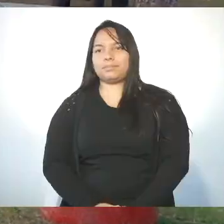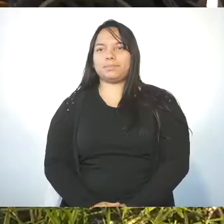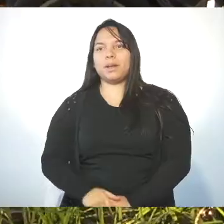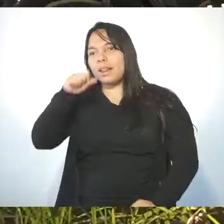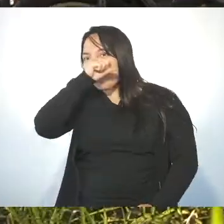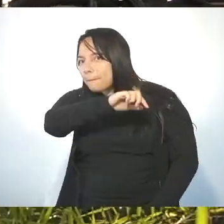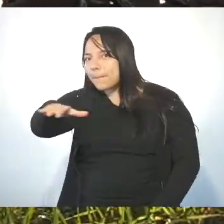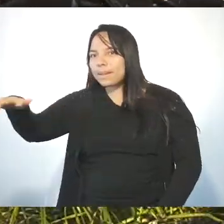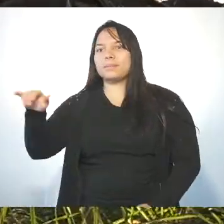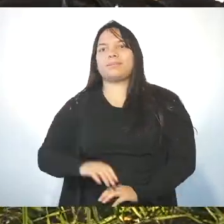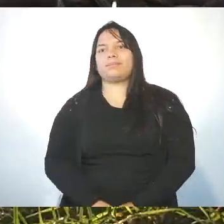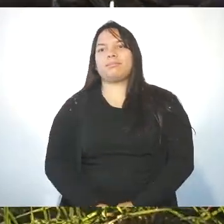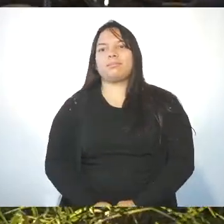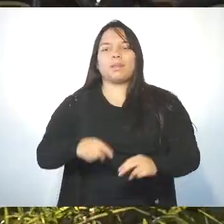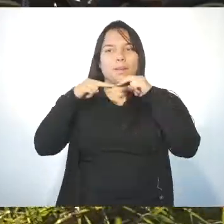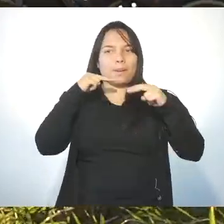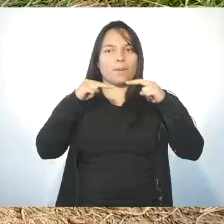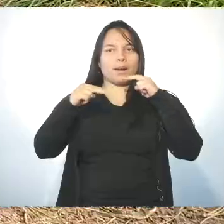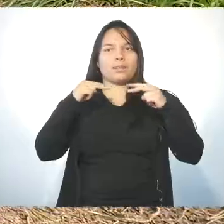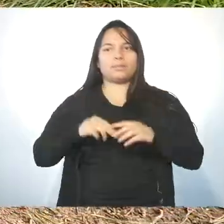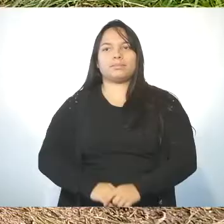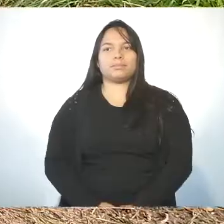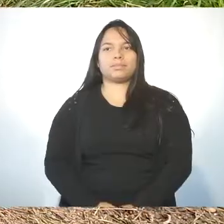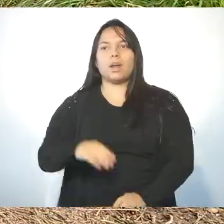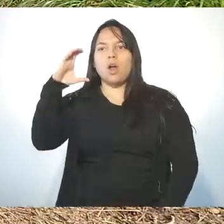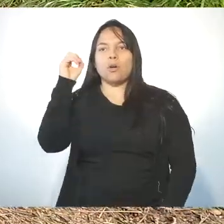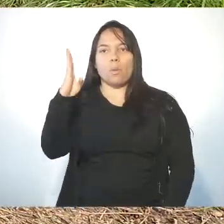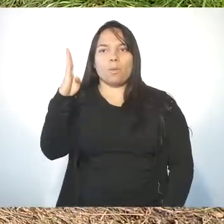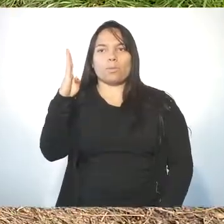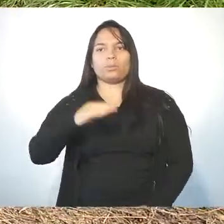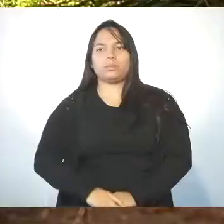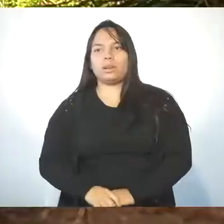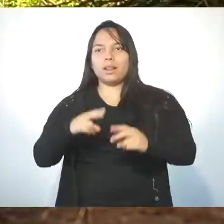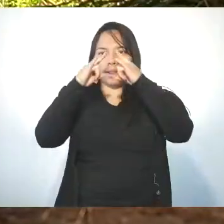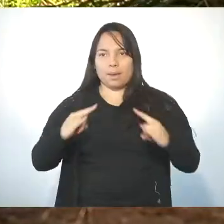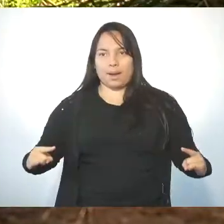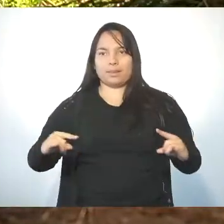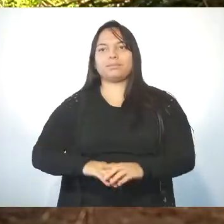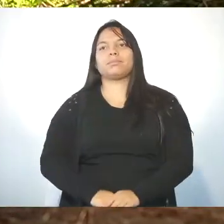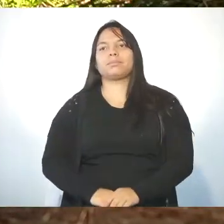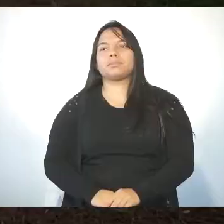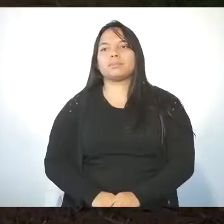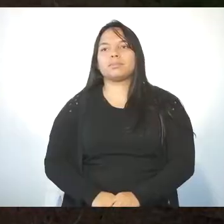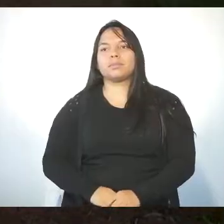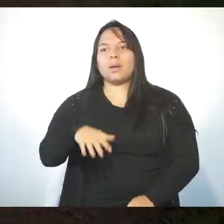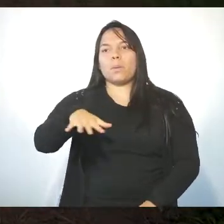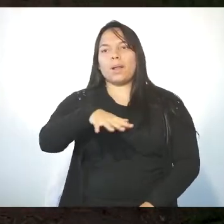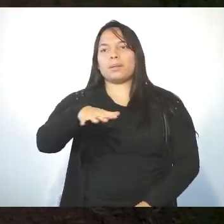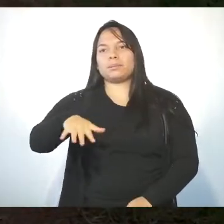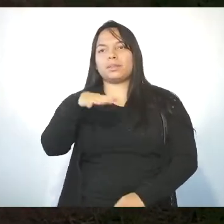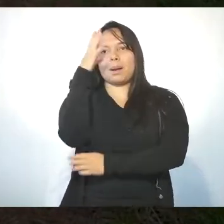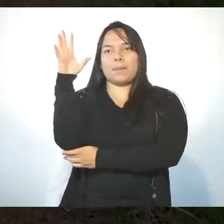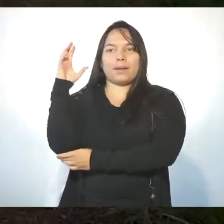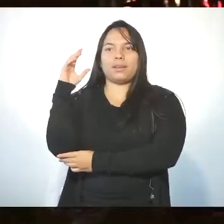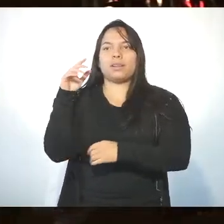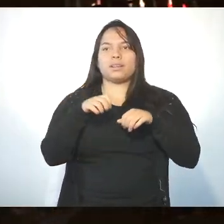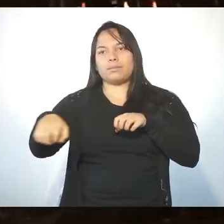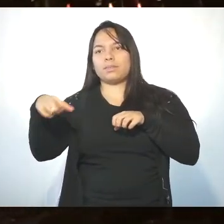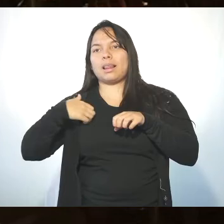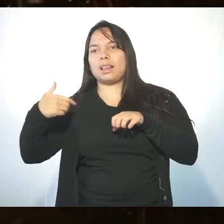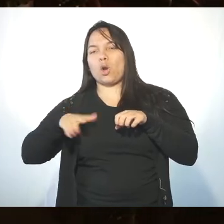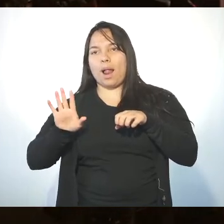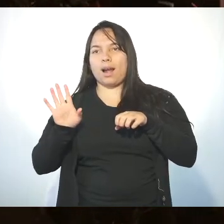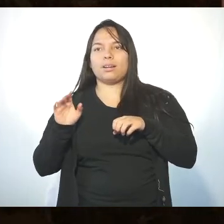en el sector más agreste se encuentran distintos senderos para recorrer el interior del bosque a pie o en